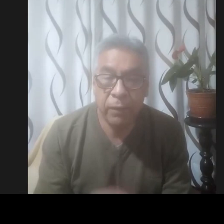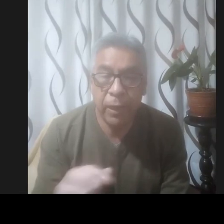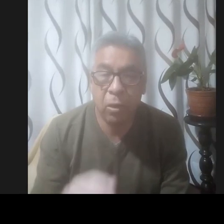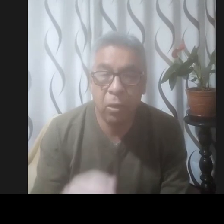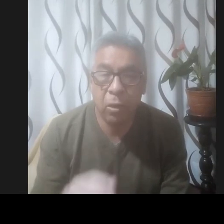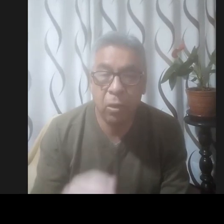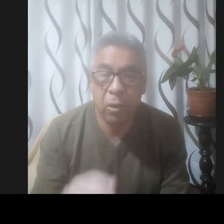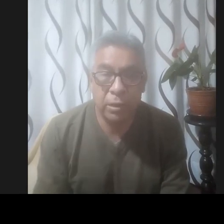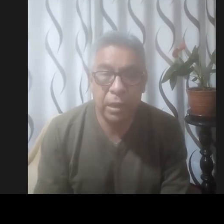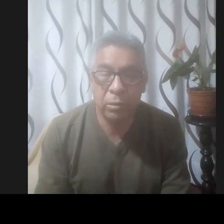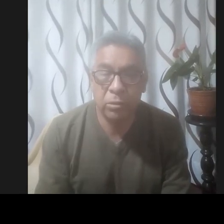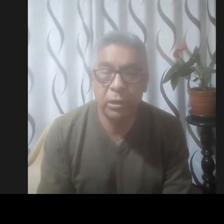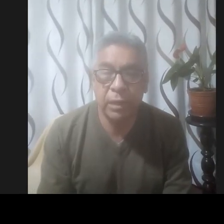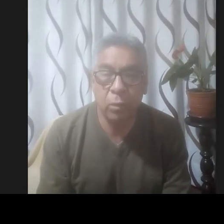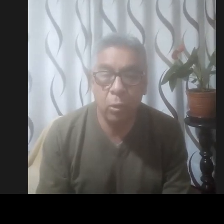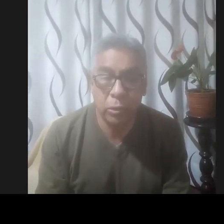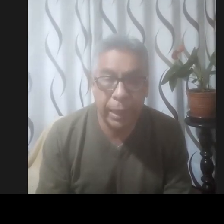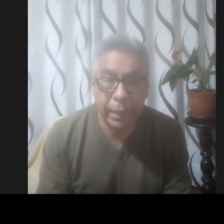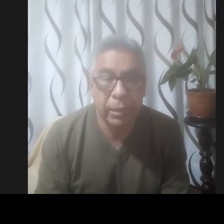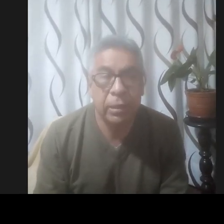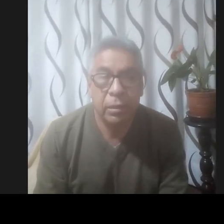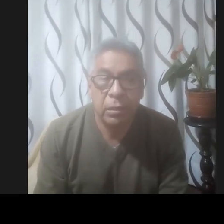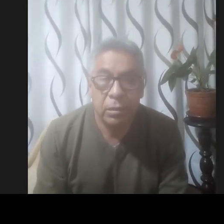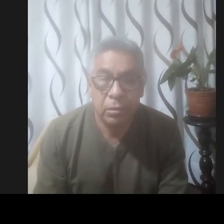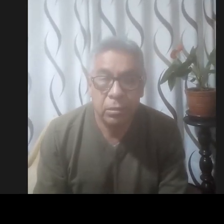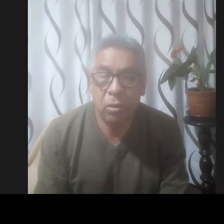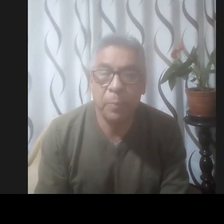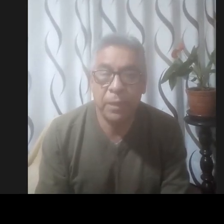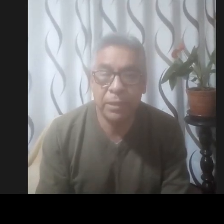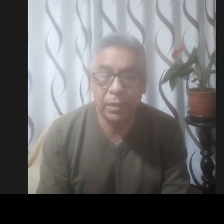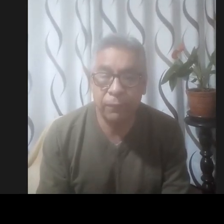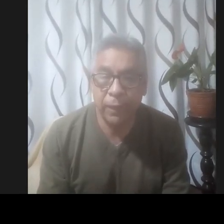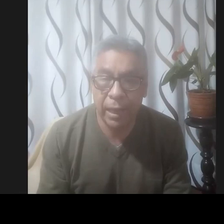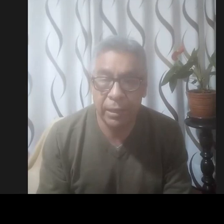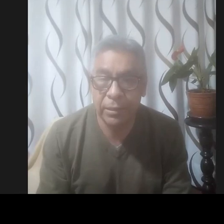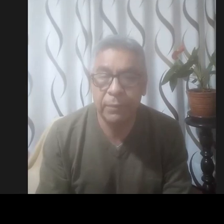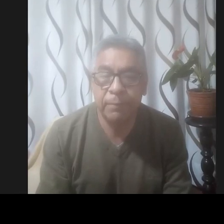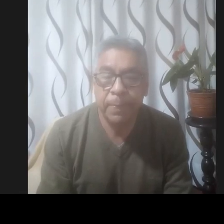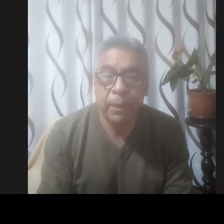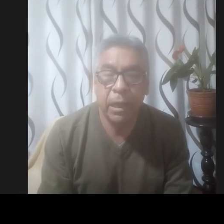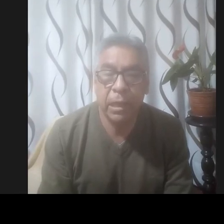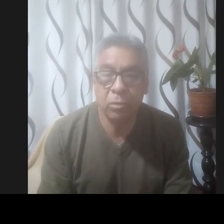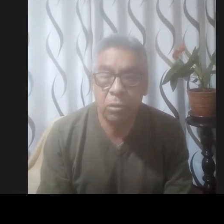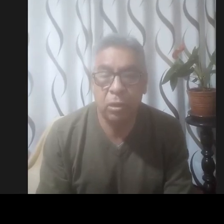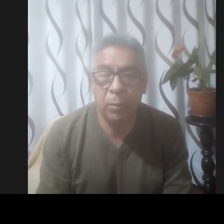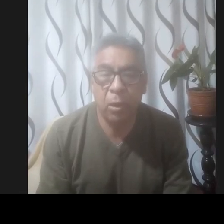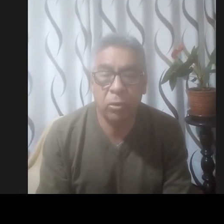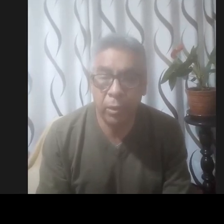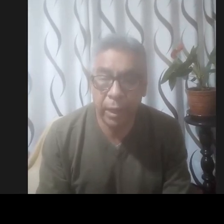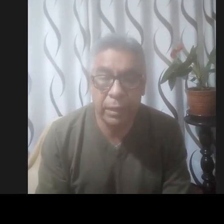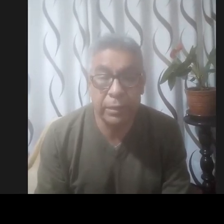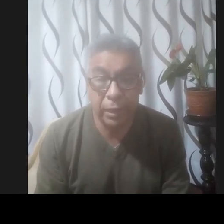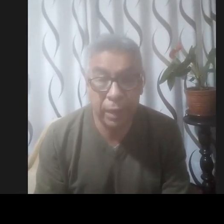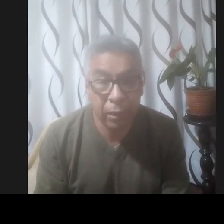verifico y lo que estamos solicitando usted son copias certificadas que eso sólo va a